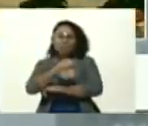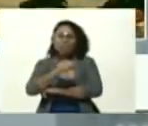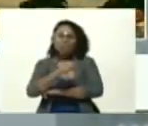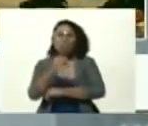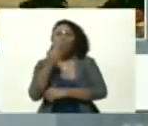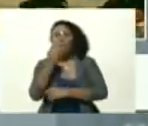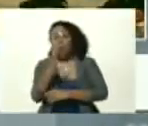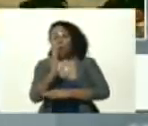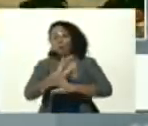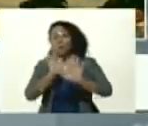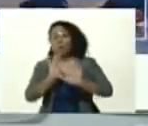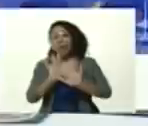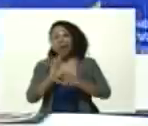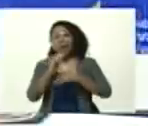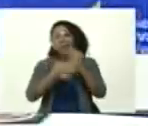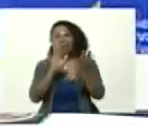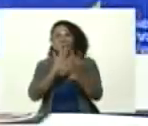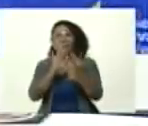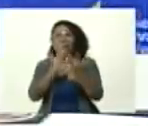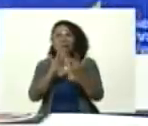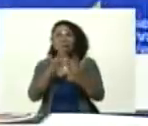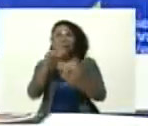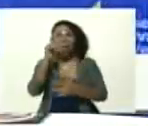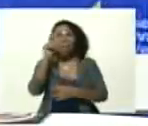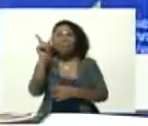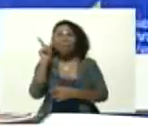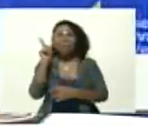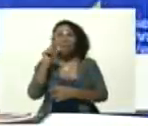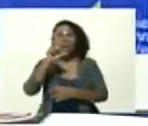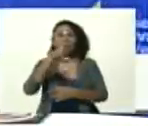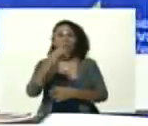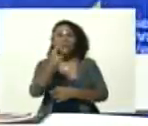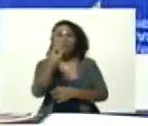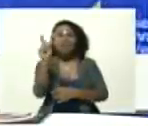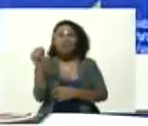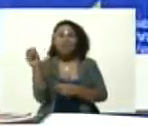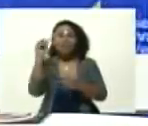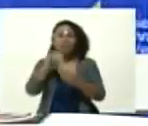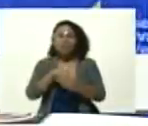Bueno, si tomaron contacto con Luis José Marcano, Luis José estaba dentro del río.